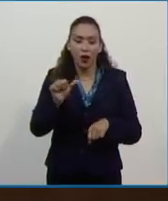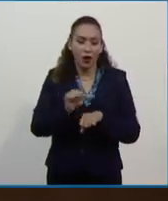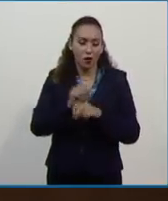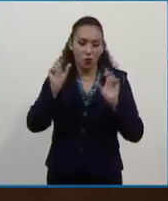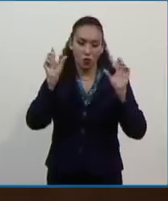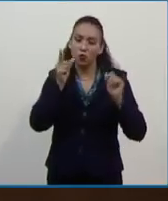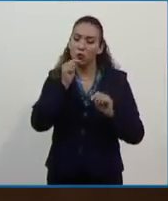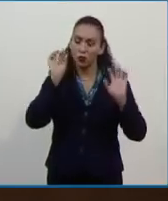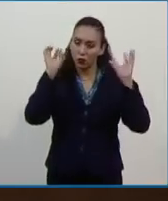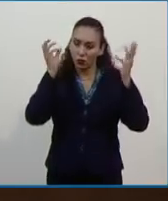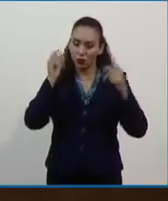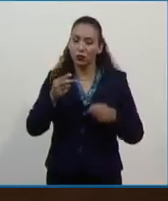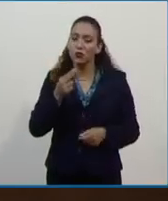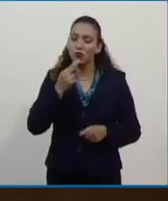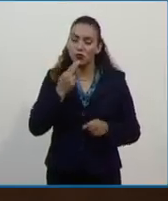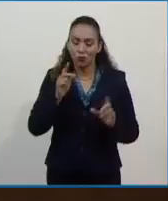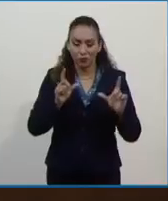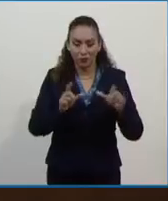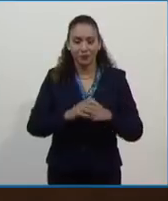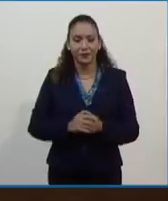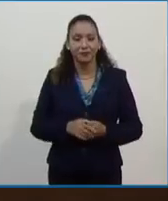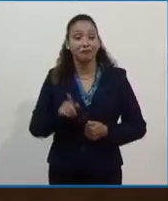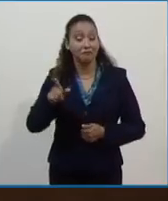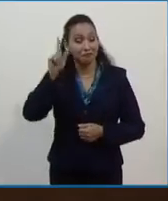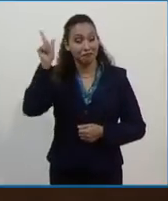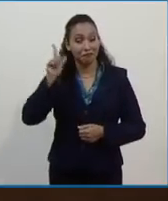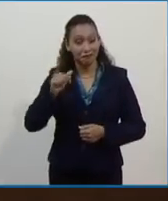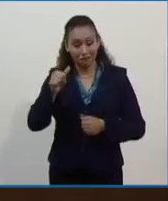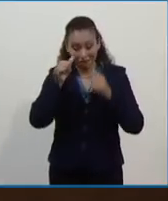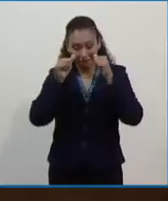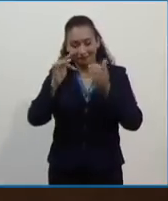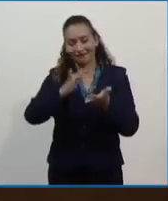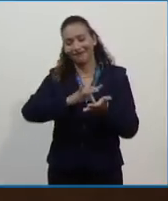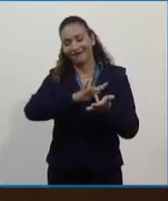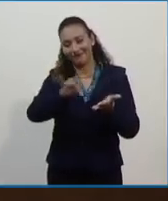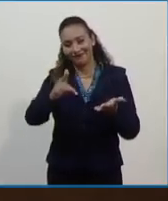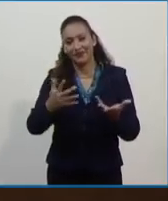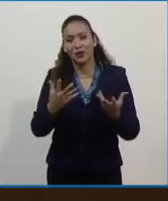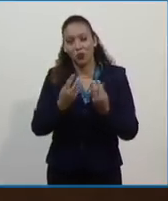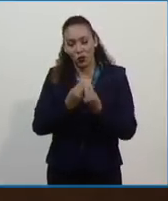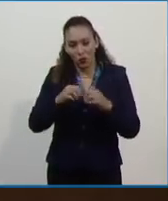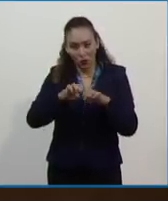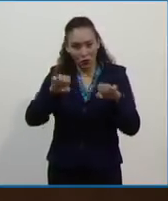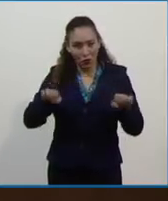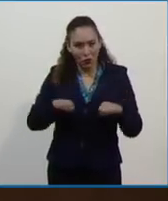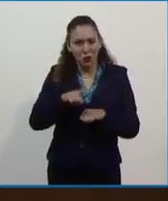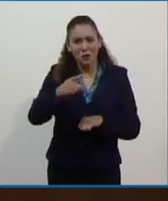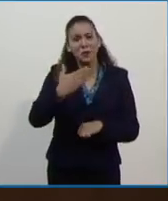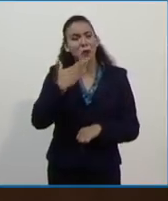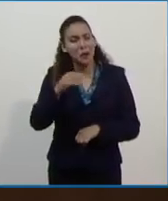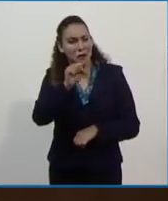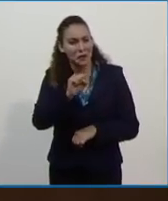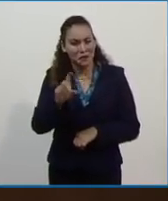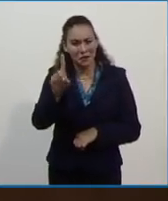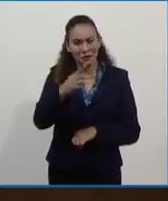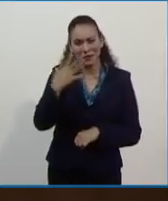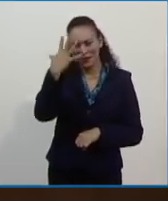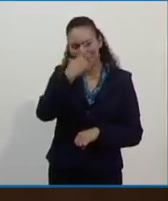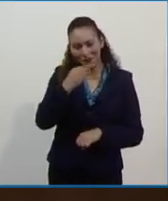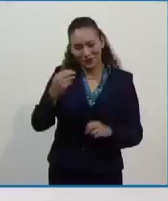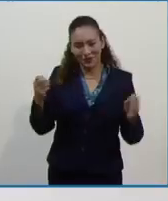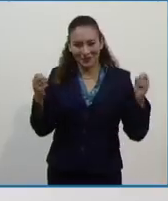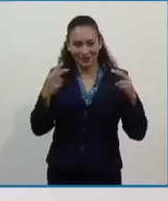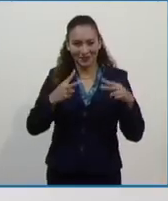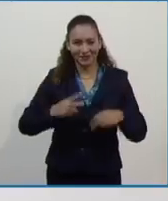de proximidad. Soy Lorena Sánchez Cabrera y a nombre de todo el equipo que hace posible este espacio le deseamos que siga disfrutando su fin de semana. Hasta